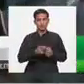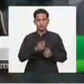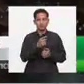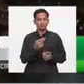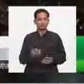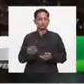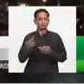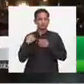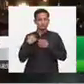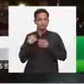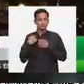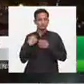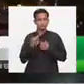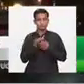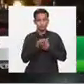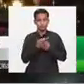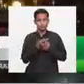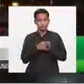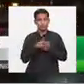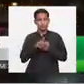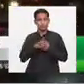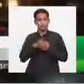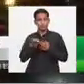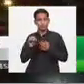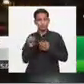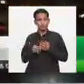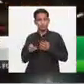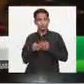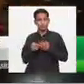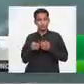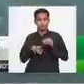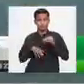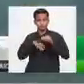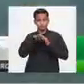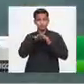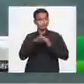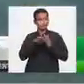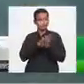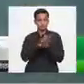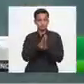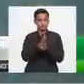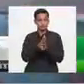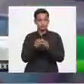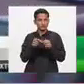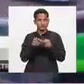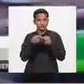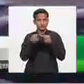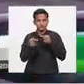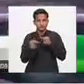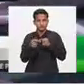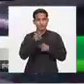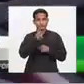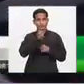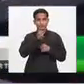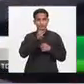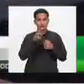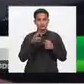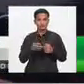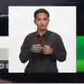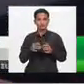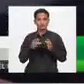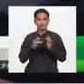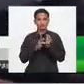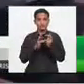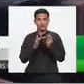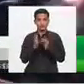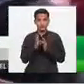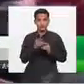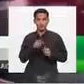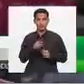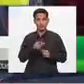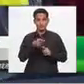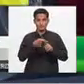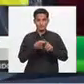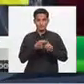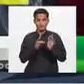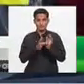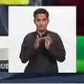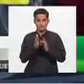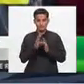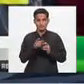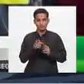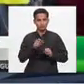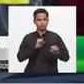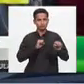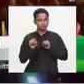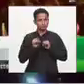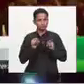candidatos logró el 40% reglamentario de los votos Por lo cual el próximo 6 de abril araya y el opositor centrista Luis